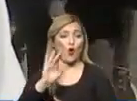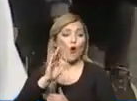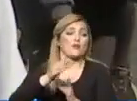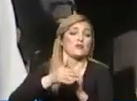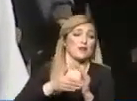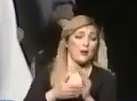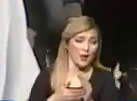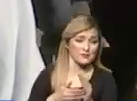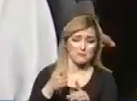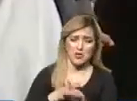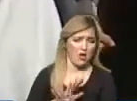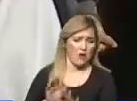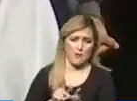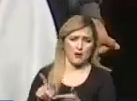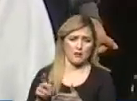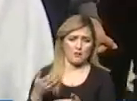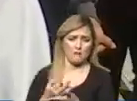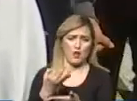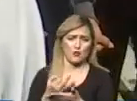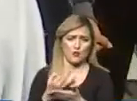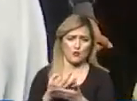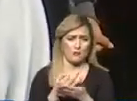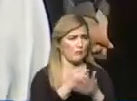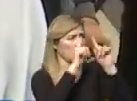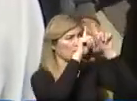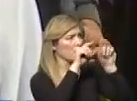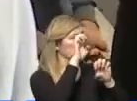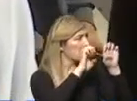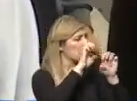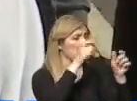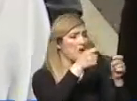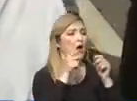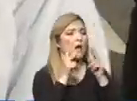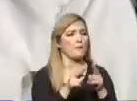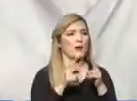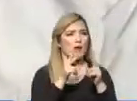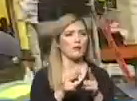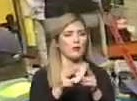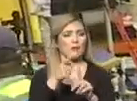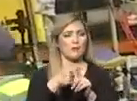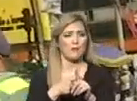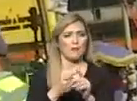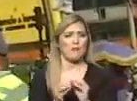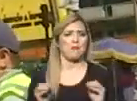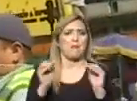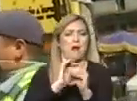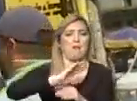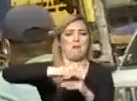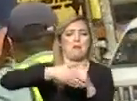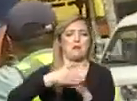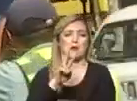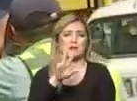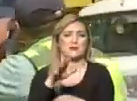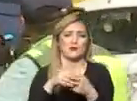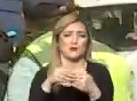viene la factura de ellos que vinieron a medir. Me viene del mismo mes $25. Que no les los manifestantes, en medio de